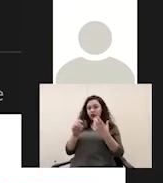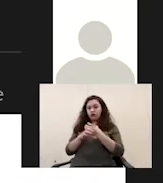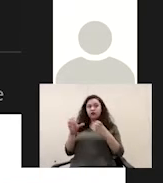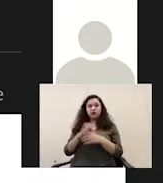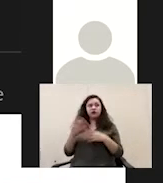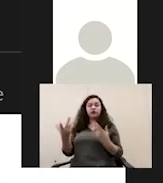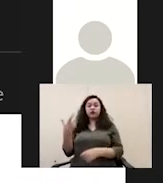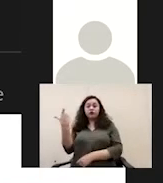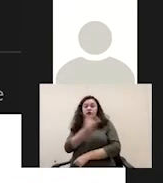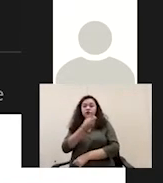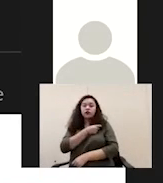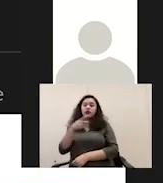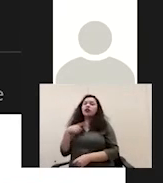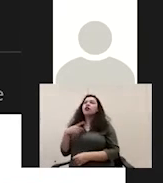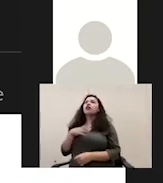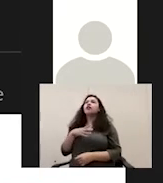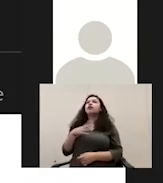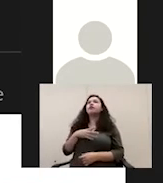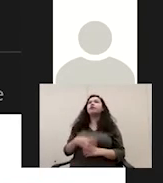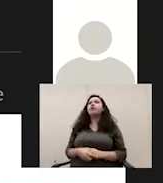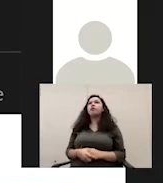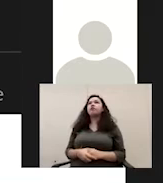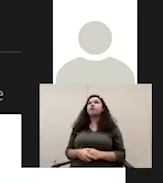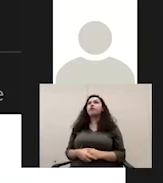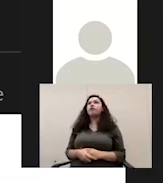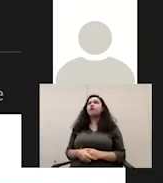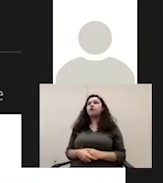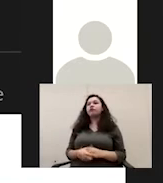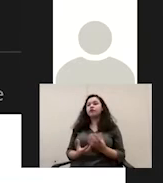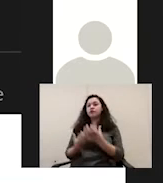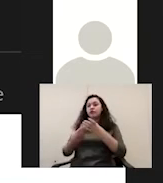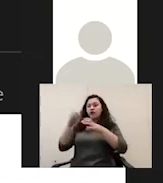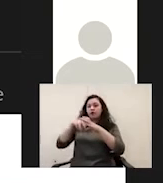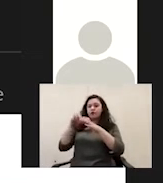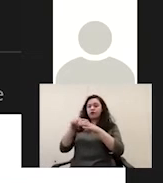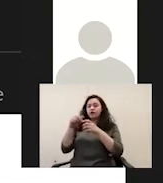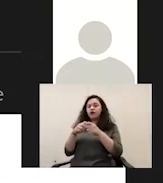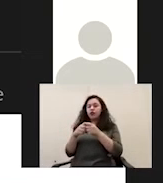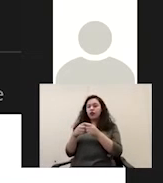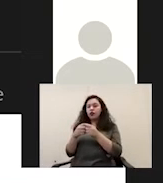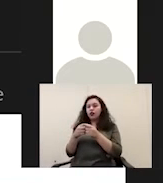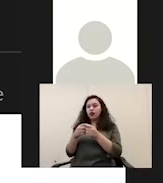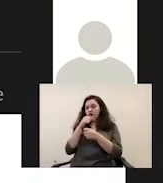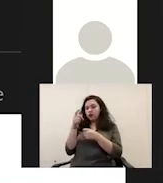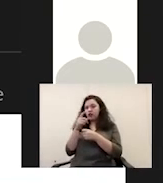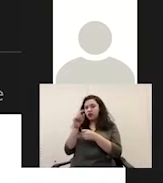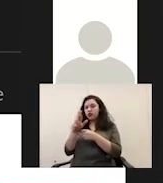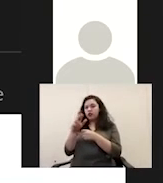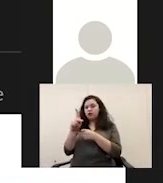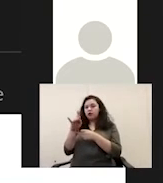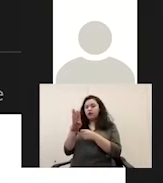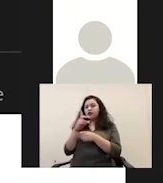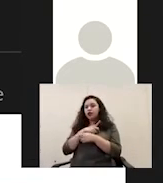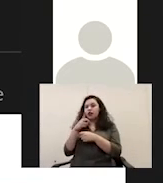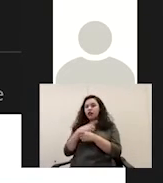jeringas tienen que ir en un bote rígido rojo de RPBI porque se tienen que incinerar. Pero si solamente